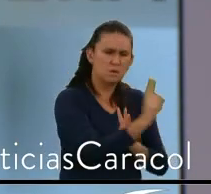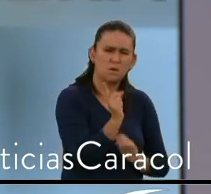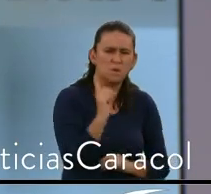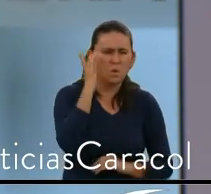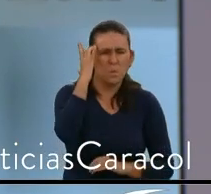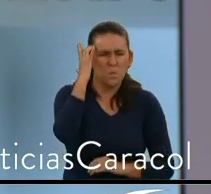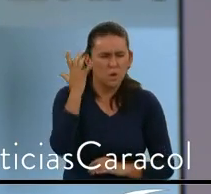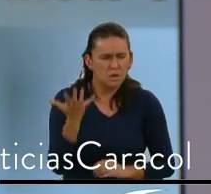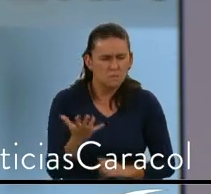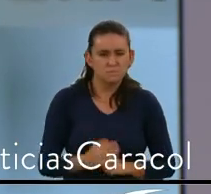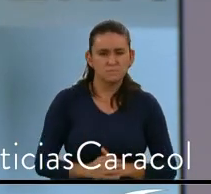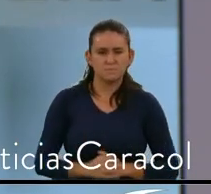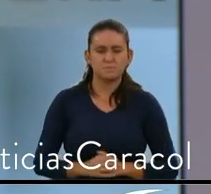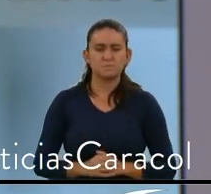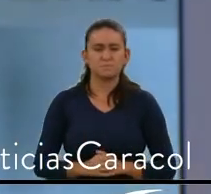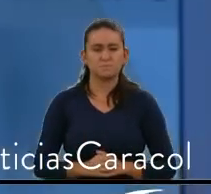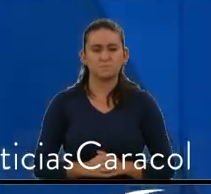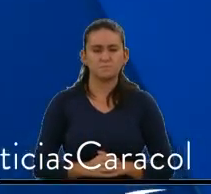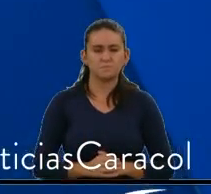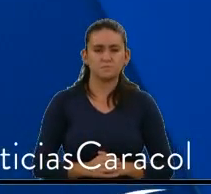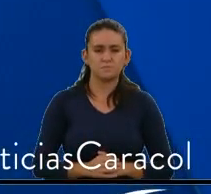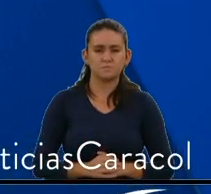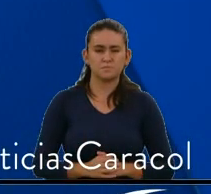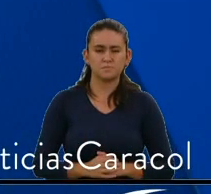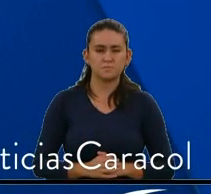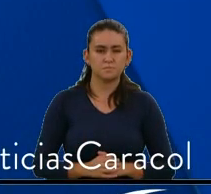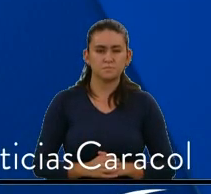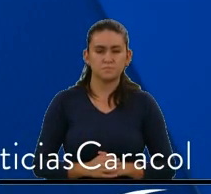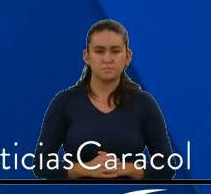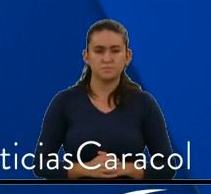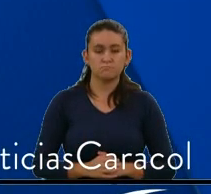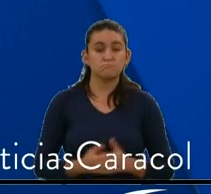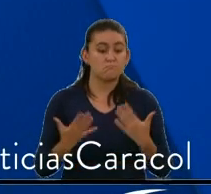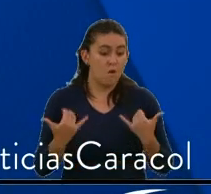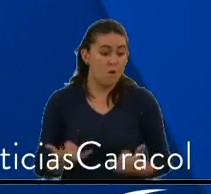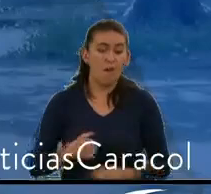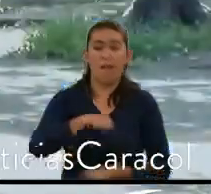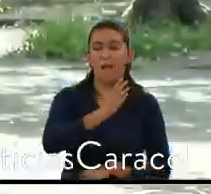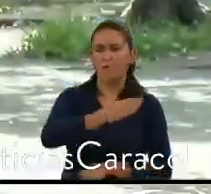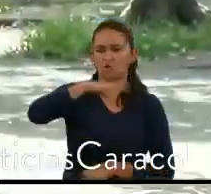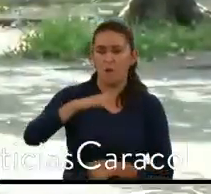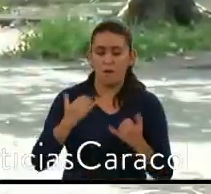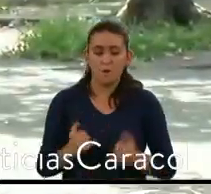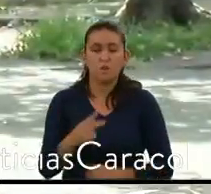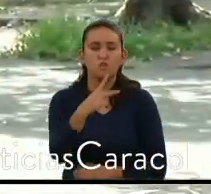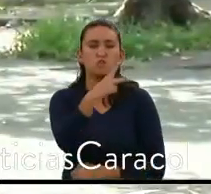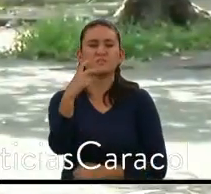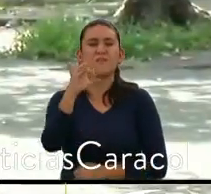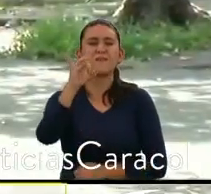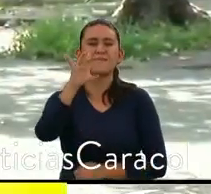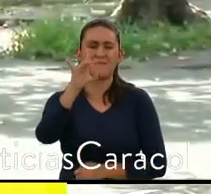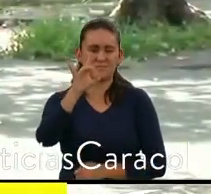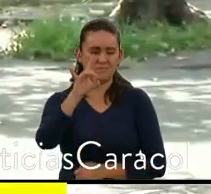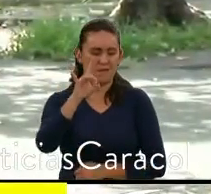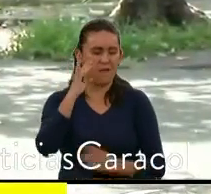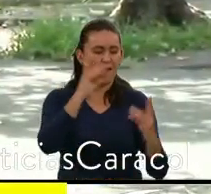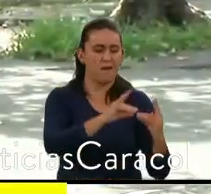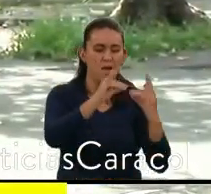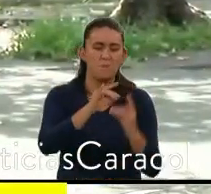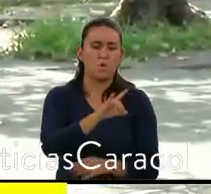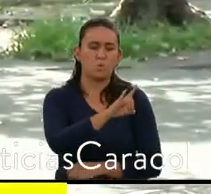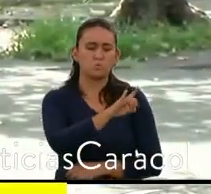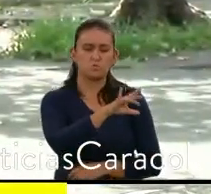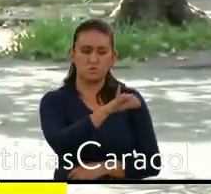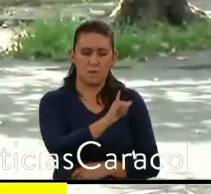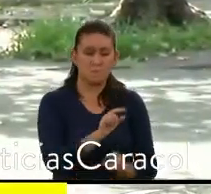entrar a una UCI. Catalina. En este momento en Antioquia hay 215 camas de unidades de cuidados intensivos. Sin